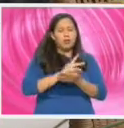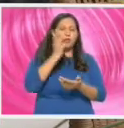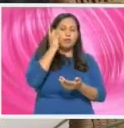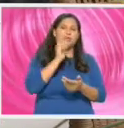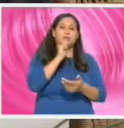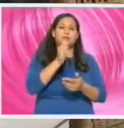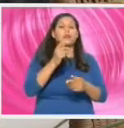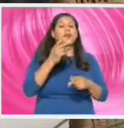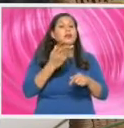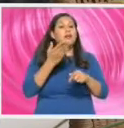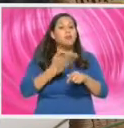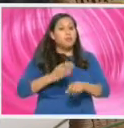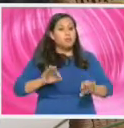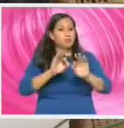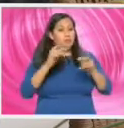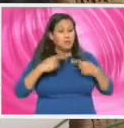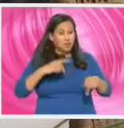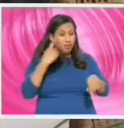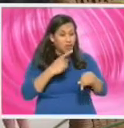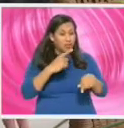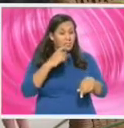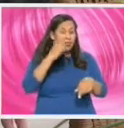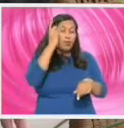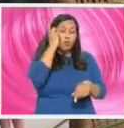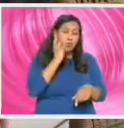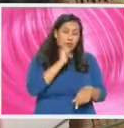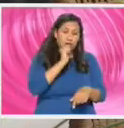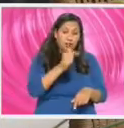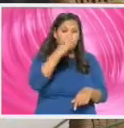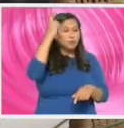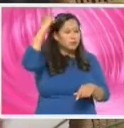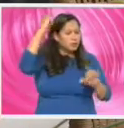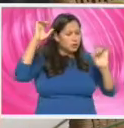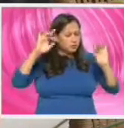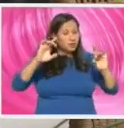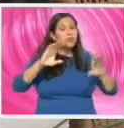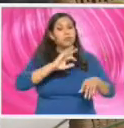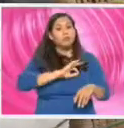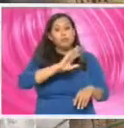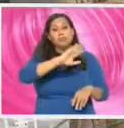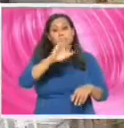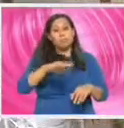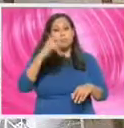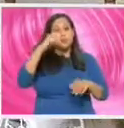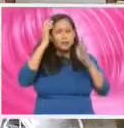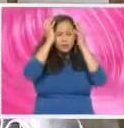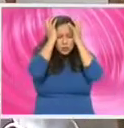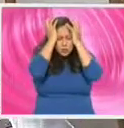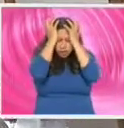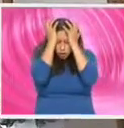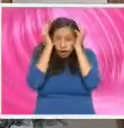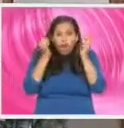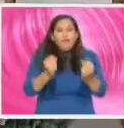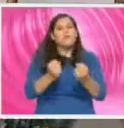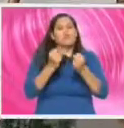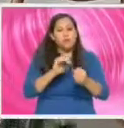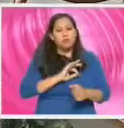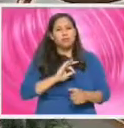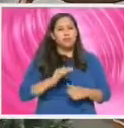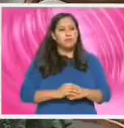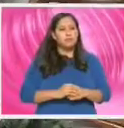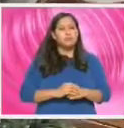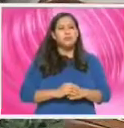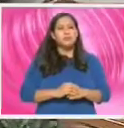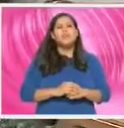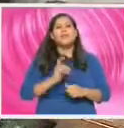con migraña una desvelada puede ser mortal. O sea, puede ocasionarnos ataques y mucho más severos. Por lo menos 6